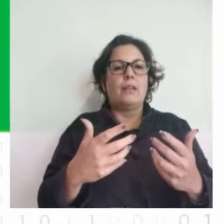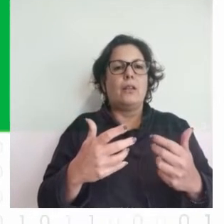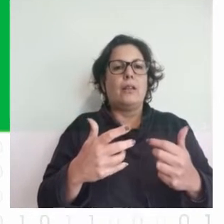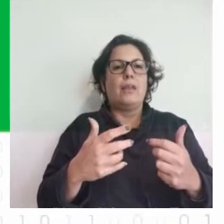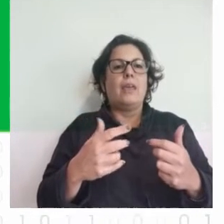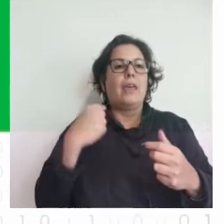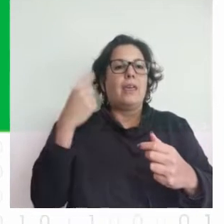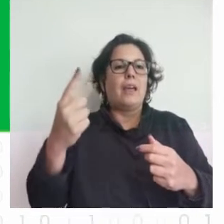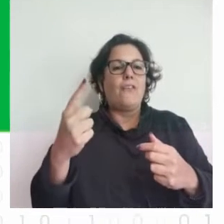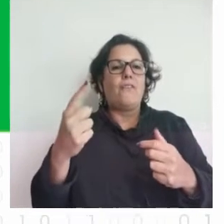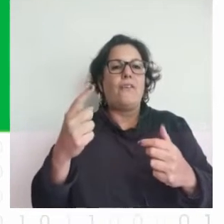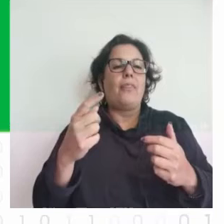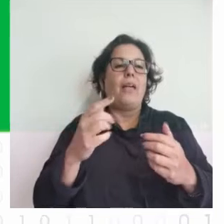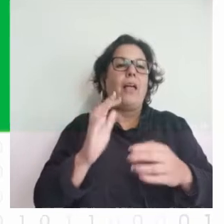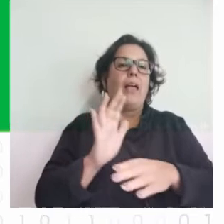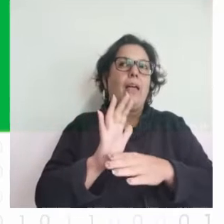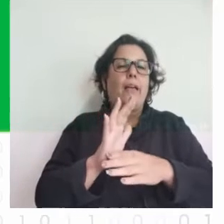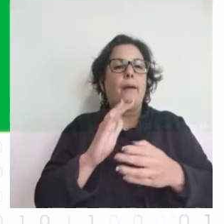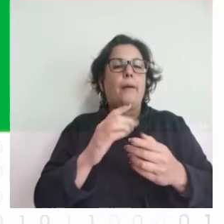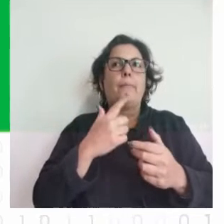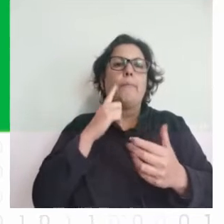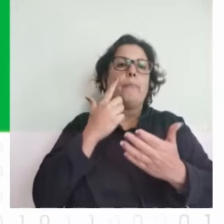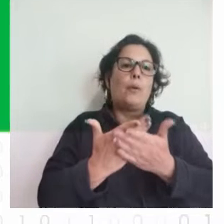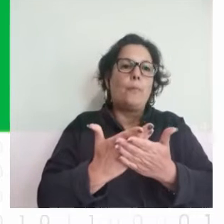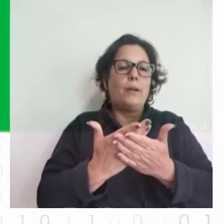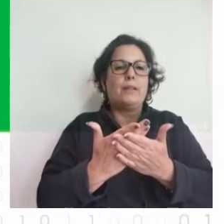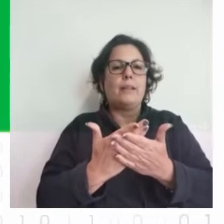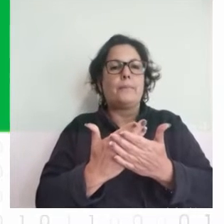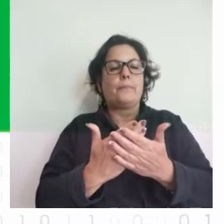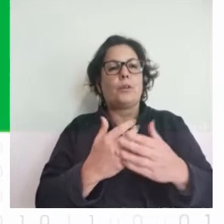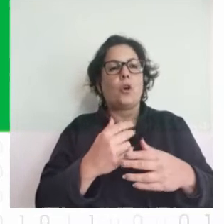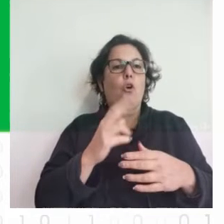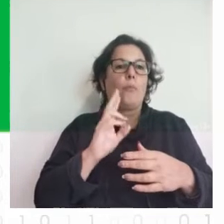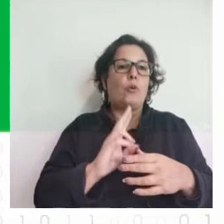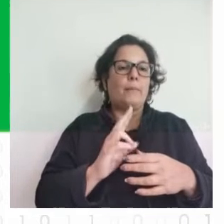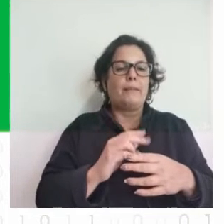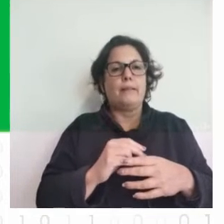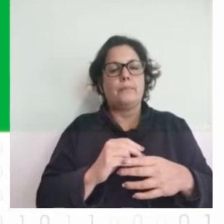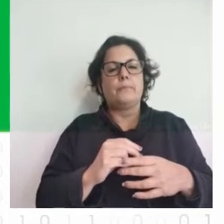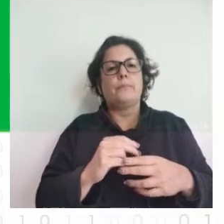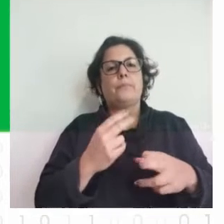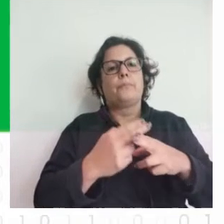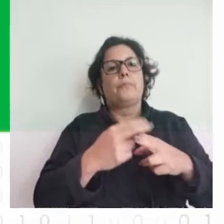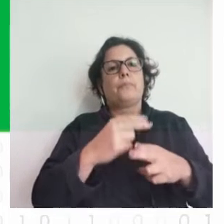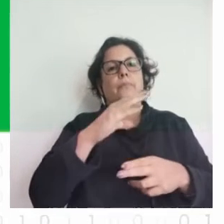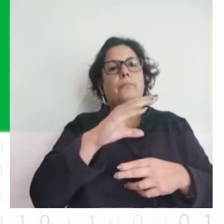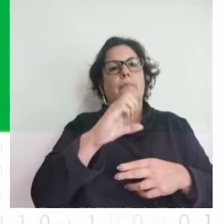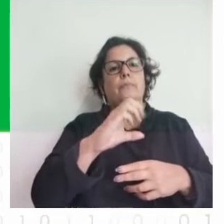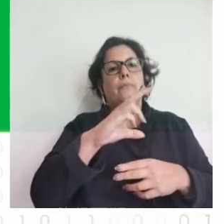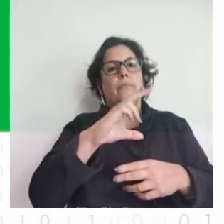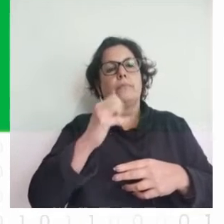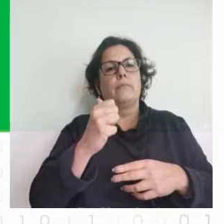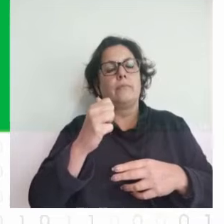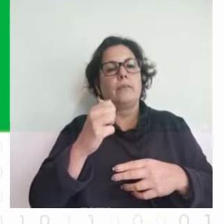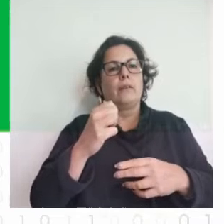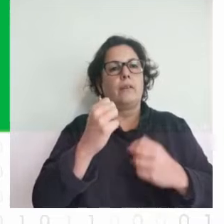de Perspectivas Comportamentales. Ceci, si querés presentarte. Sí, me llamo Cecilia Bisogno, soy licenciada en